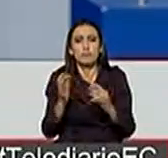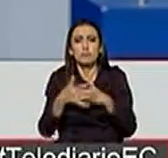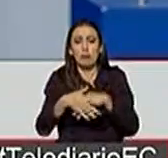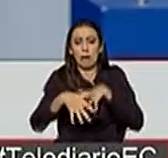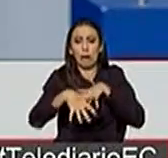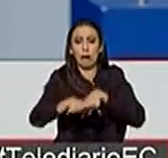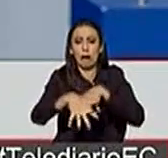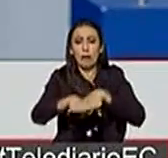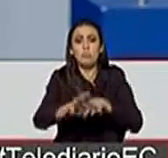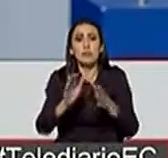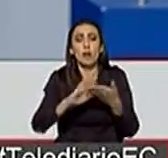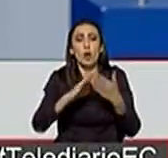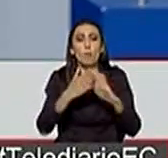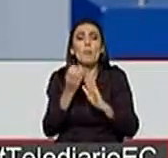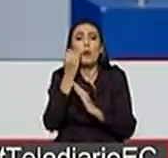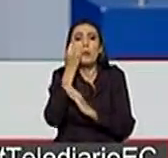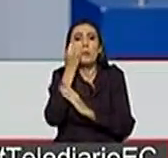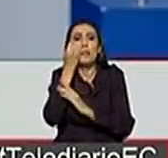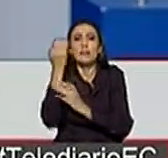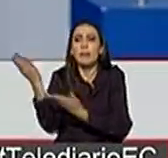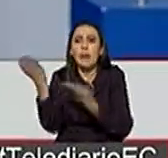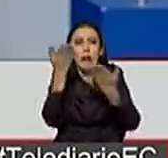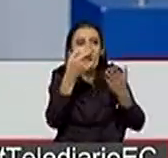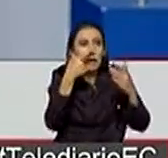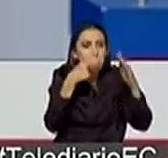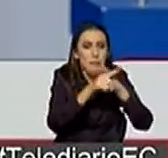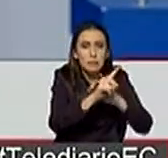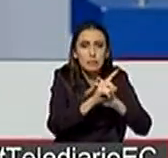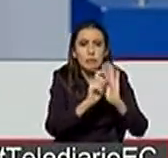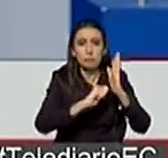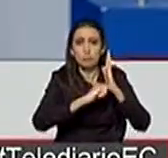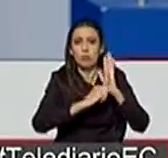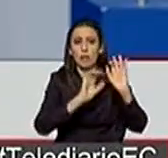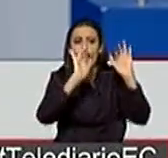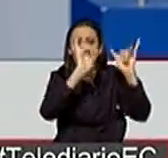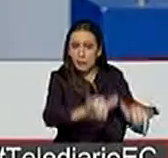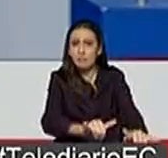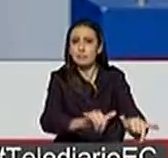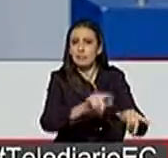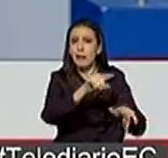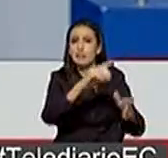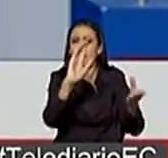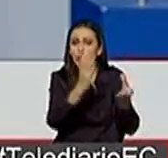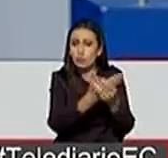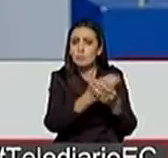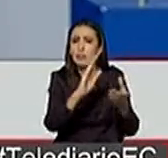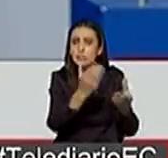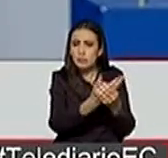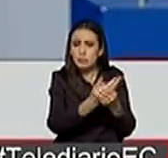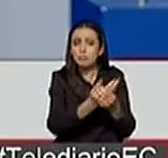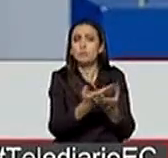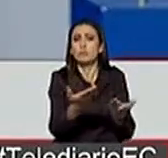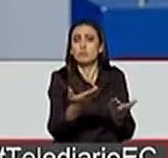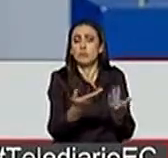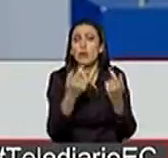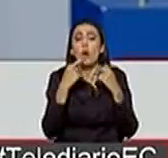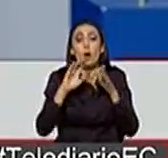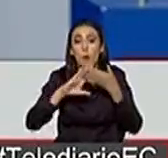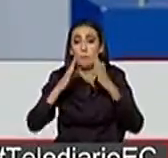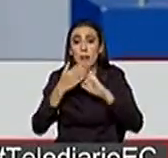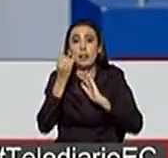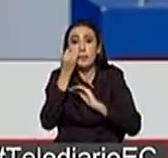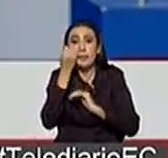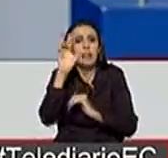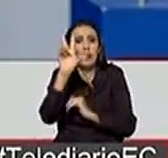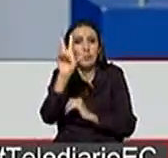a una institución como la contraloría pues ahí están los expedientes ahí están las investigaciones que hace contraloría que hacen los funcionarios de